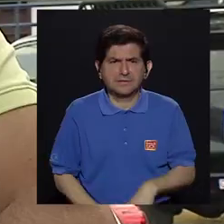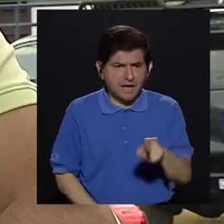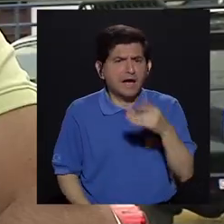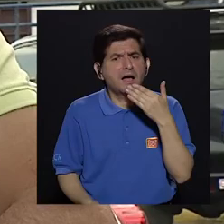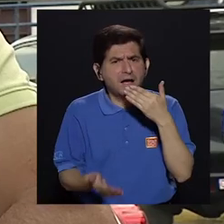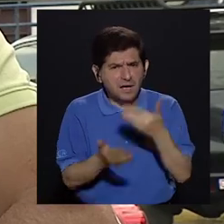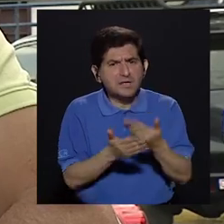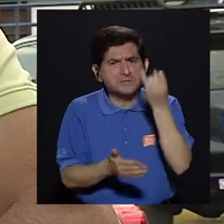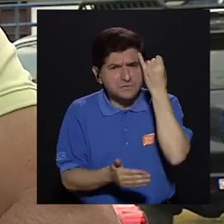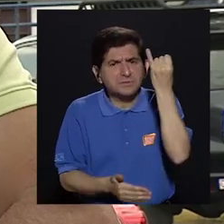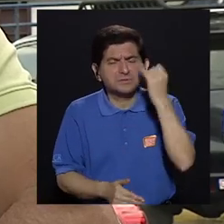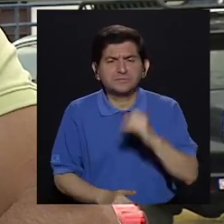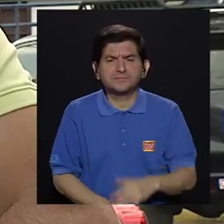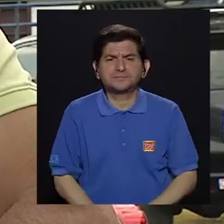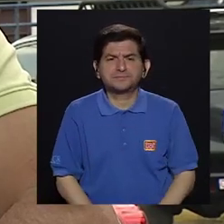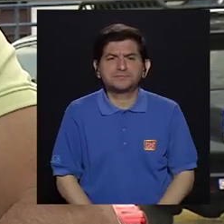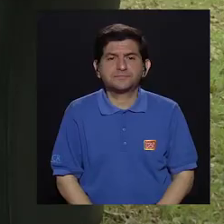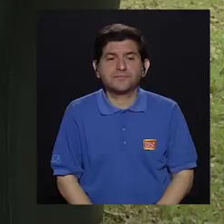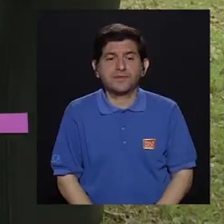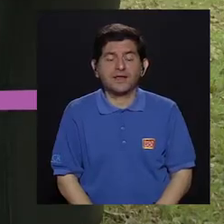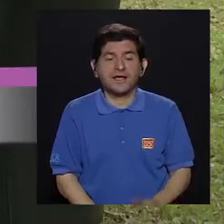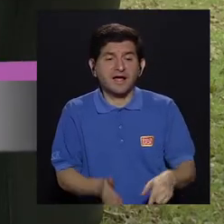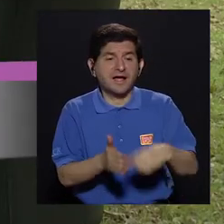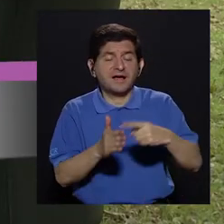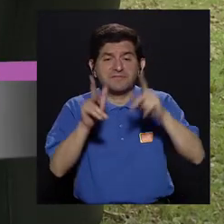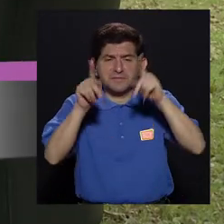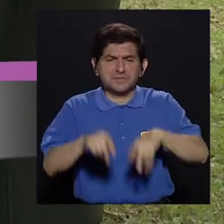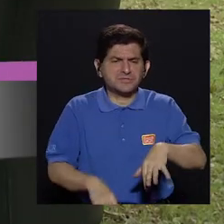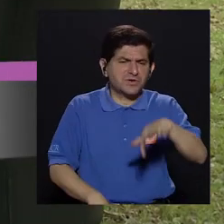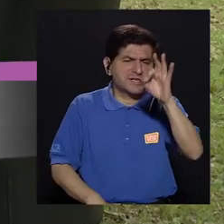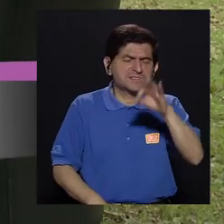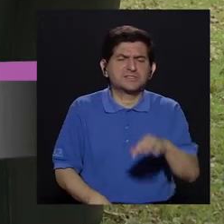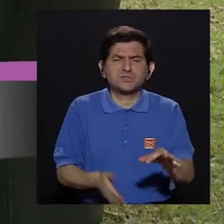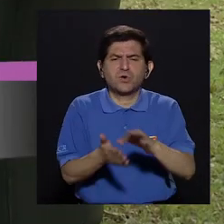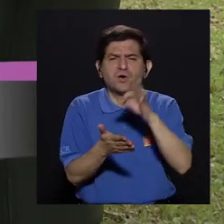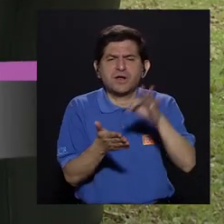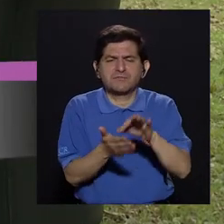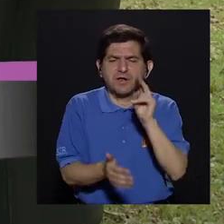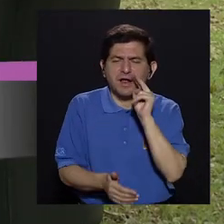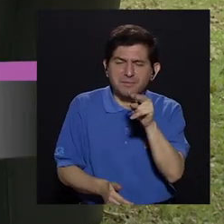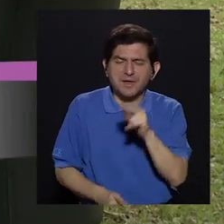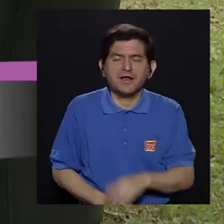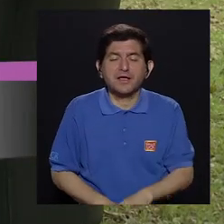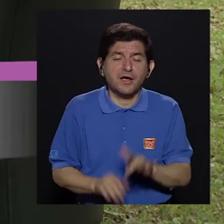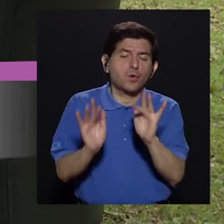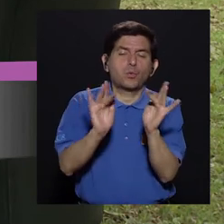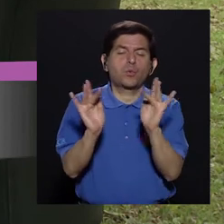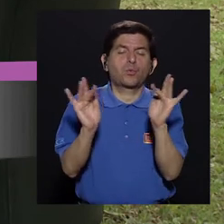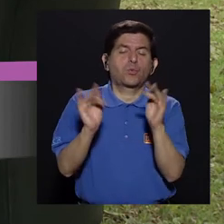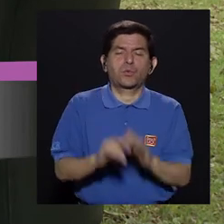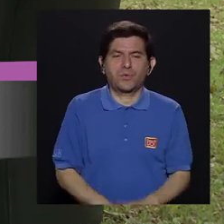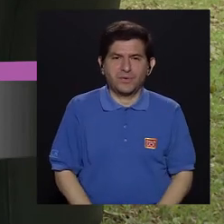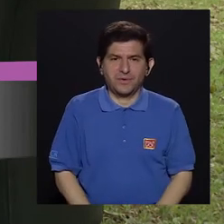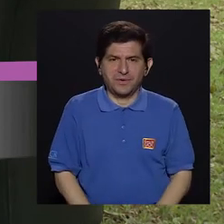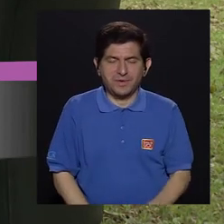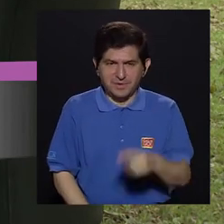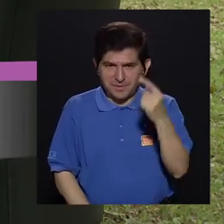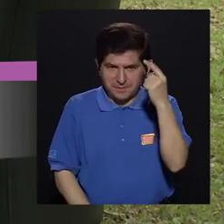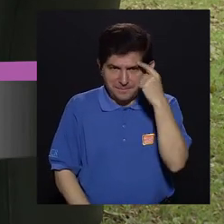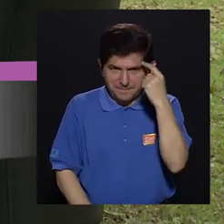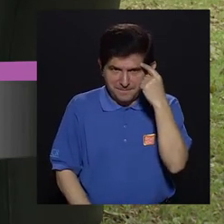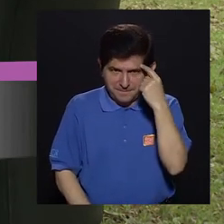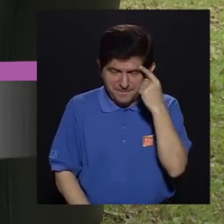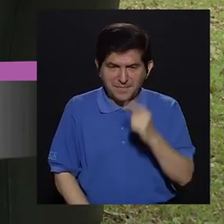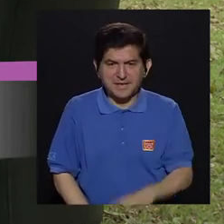Eso es porque, un buen tip. Ajá, porque mucha gente escoge el frijol viendo que sea brillante porque